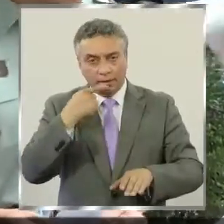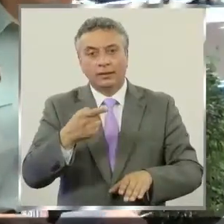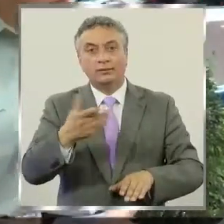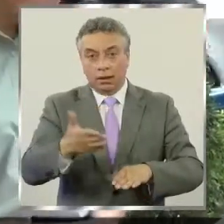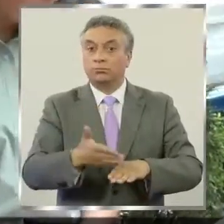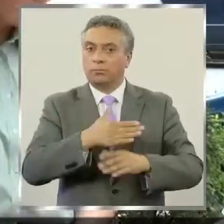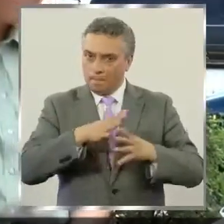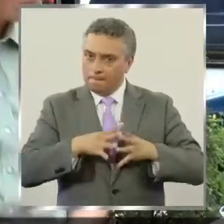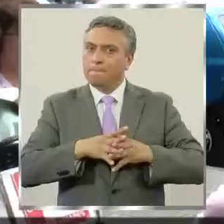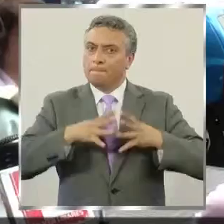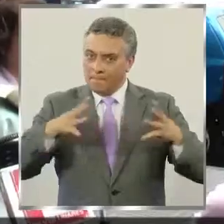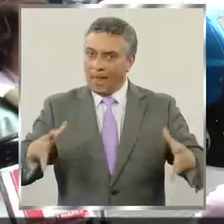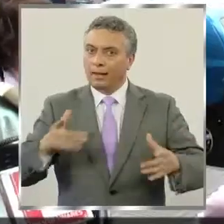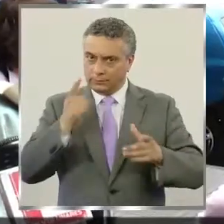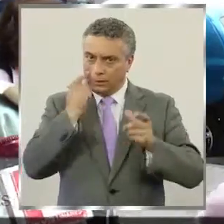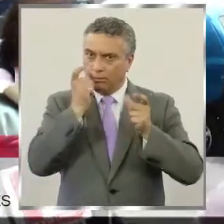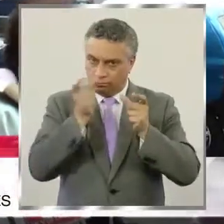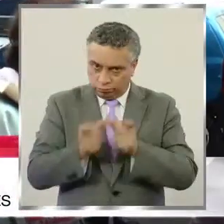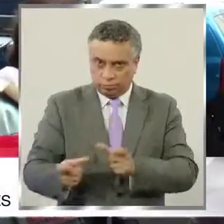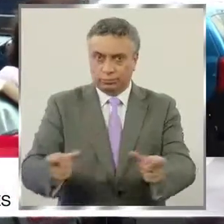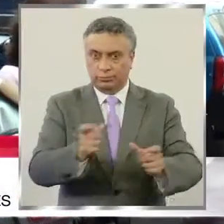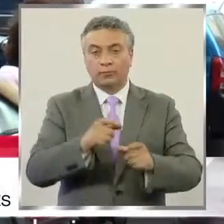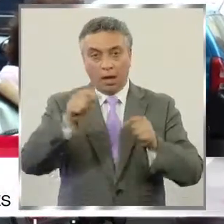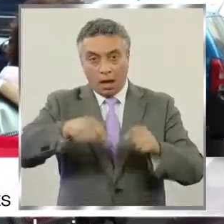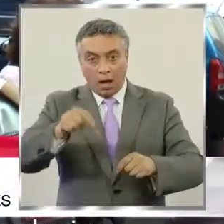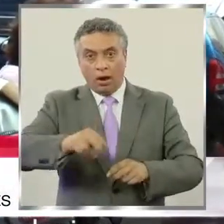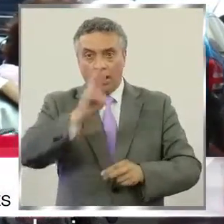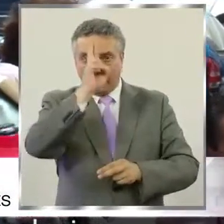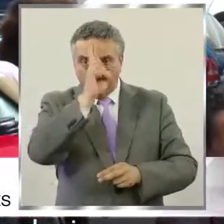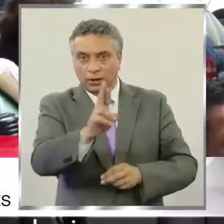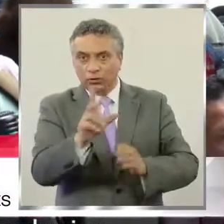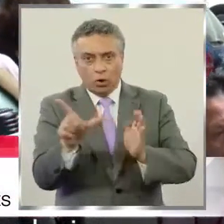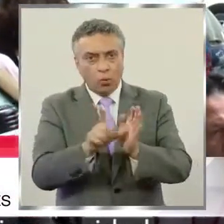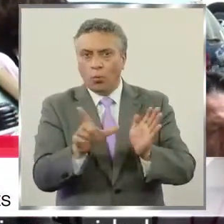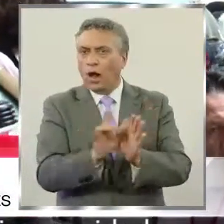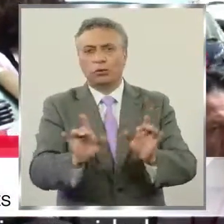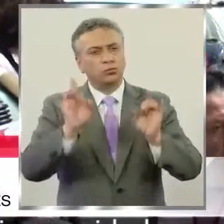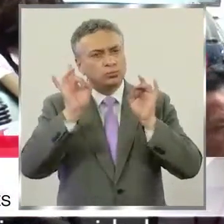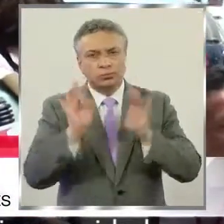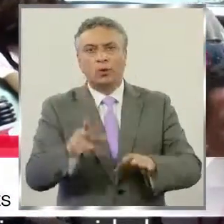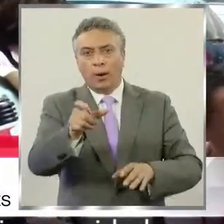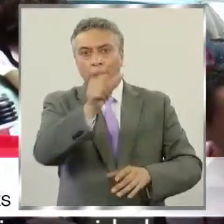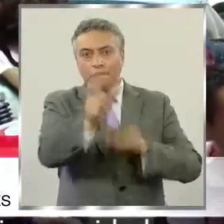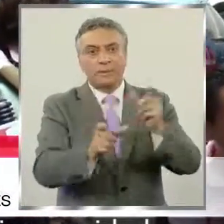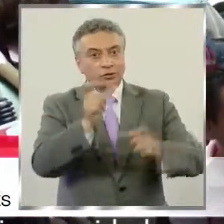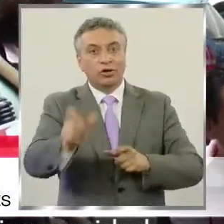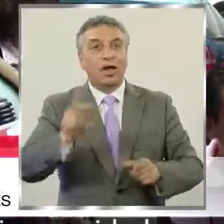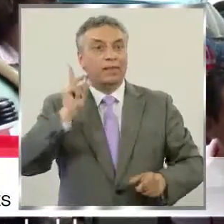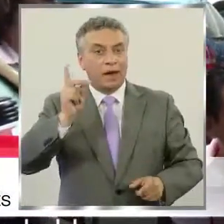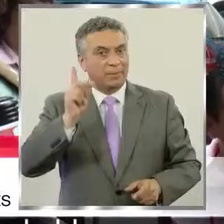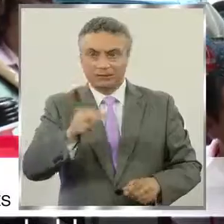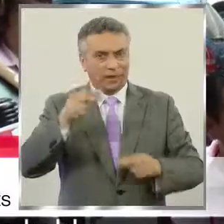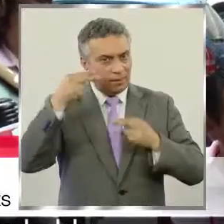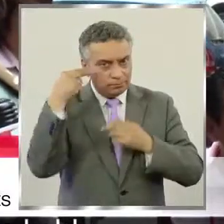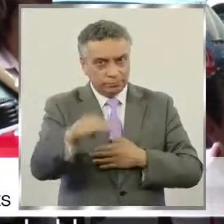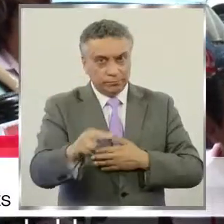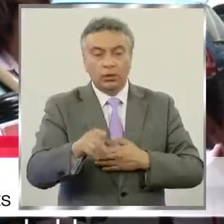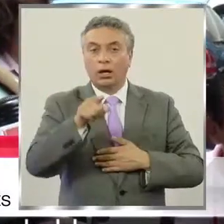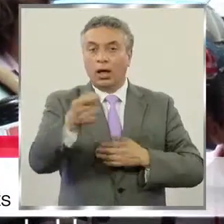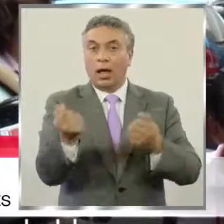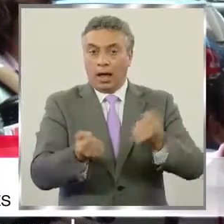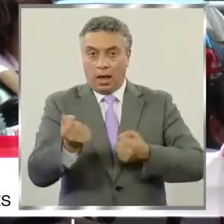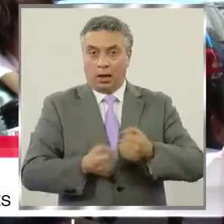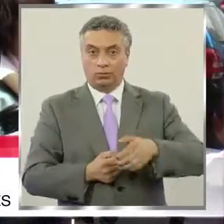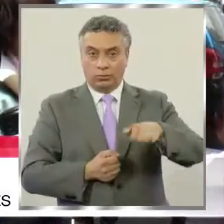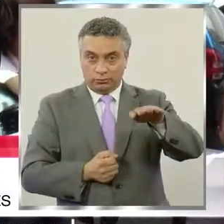mayor fiscalización. El respeto a estos espacios que están designados para uso exclusivo de personas con algún tipo de discapacidad. Y cuando el